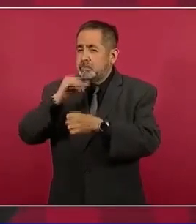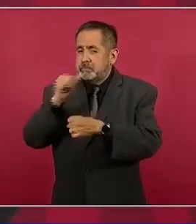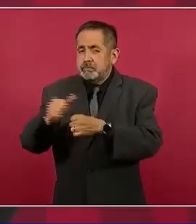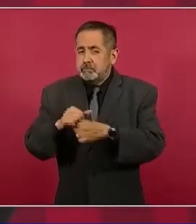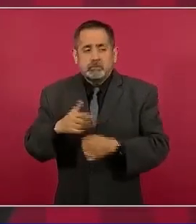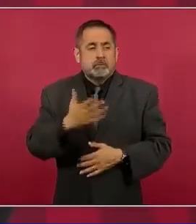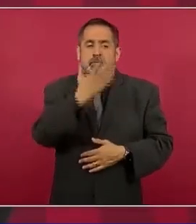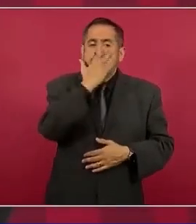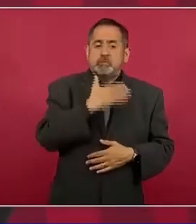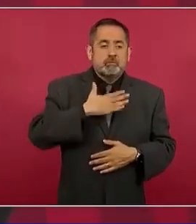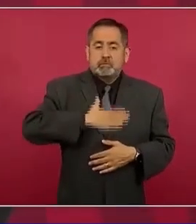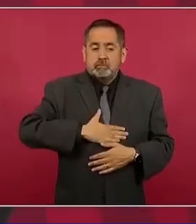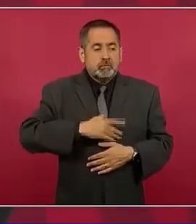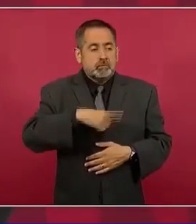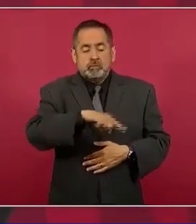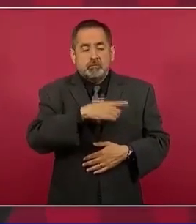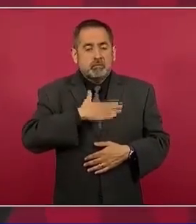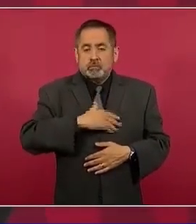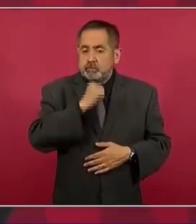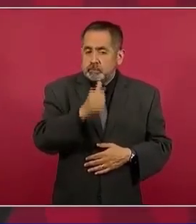y no hay honestidad.